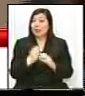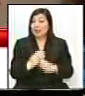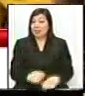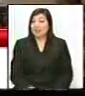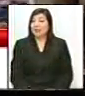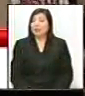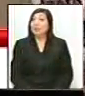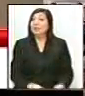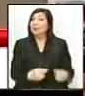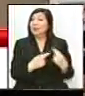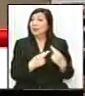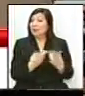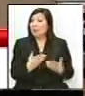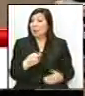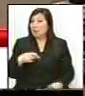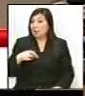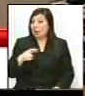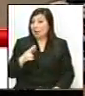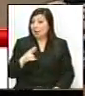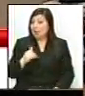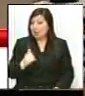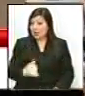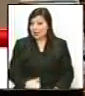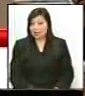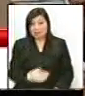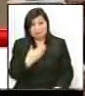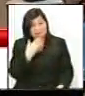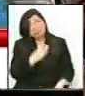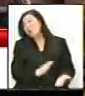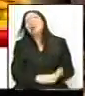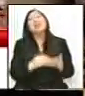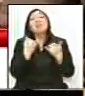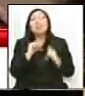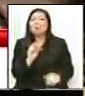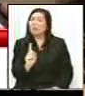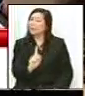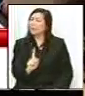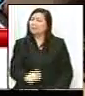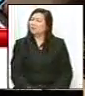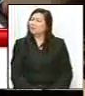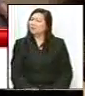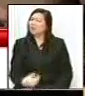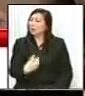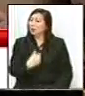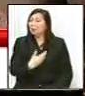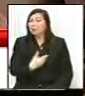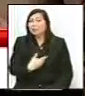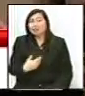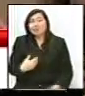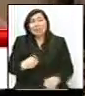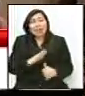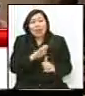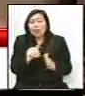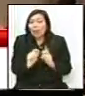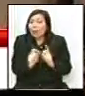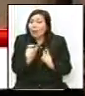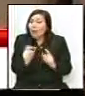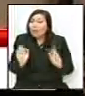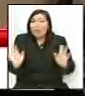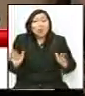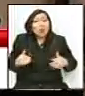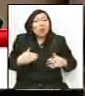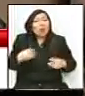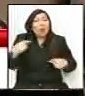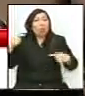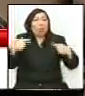¿no?, que hay responsabilidad de Horacio Pacori el haber hecho un mal informe por lo que está diciendo? No, yo soy presidente, como les vuelvo a decir, de todos los congresistas. Yo no